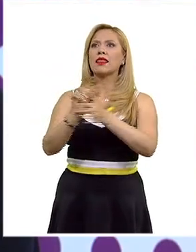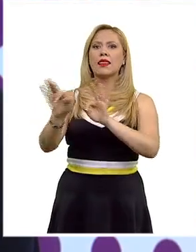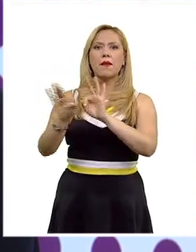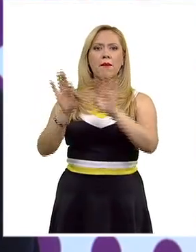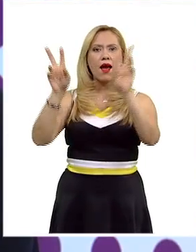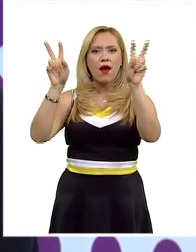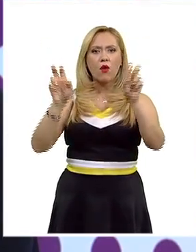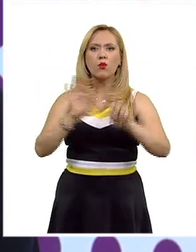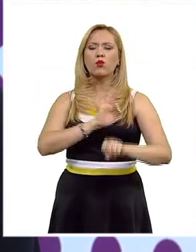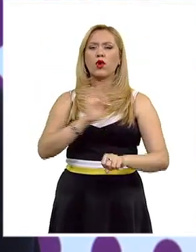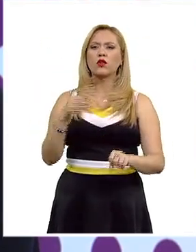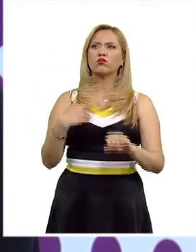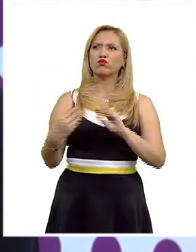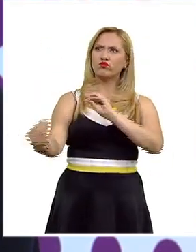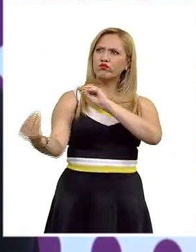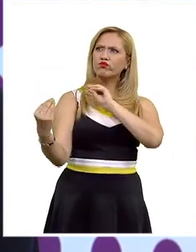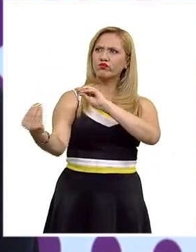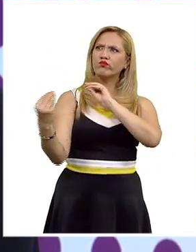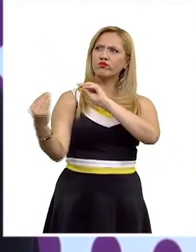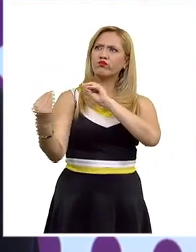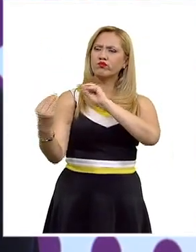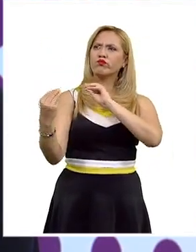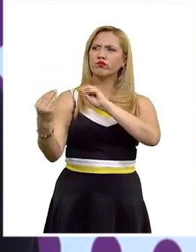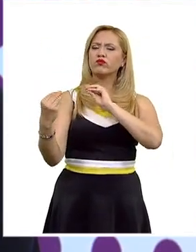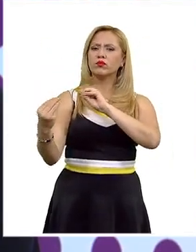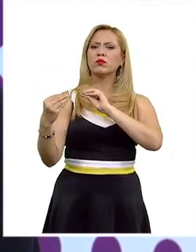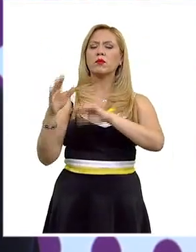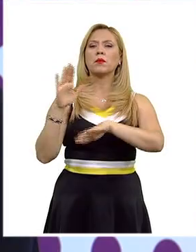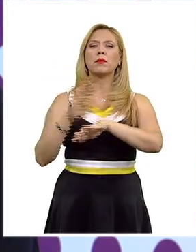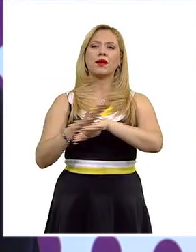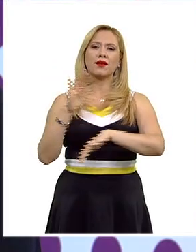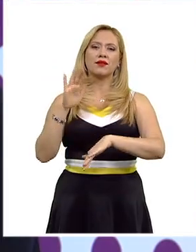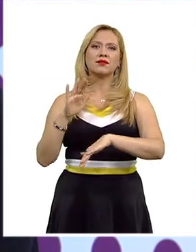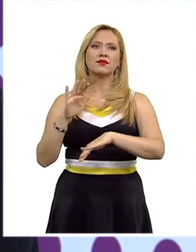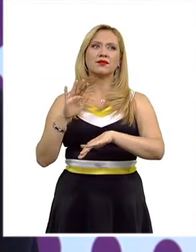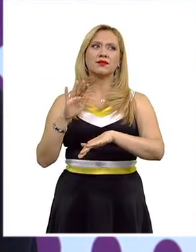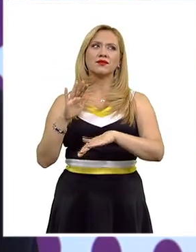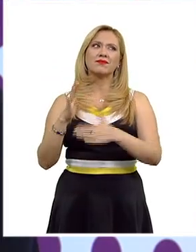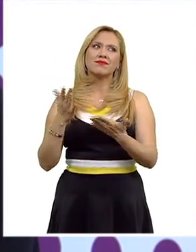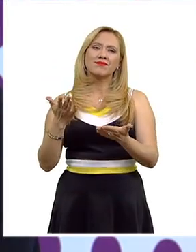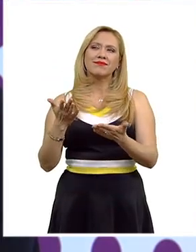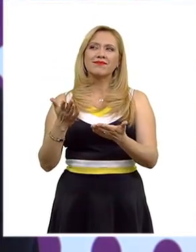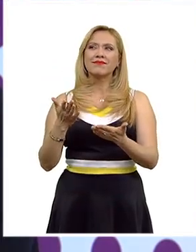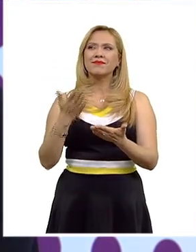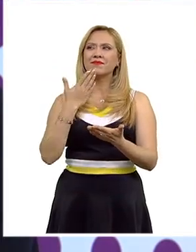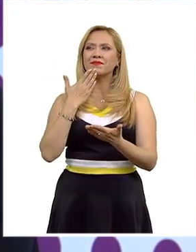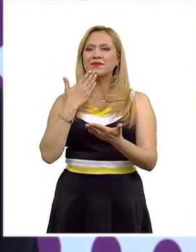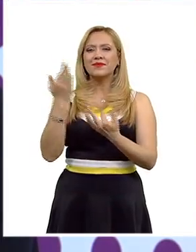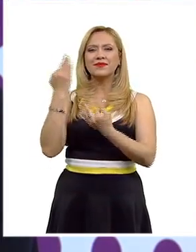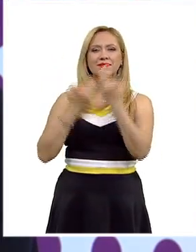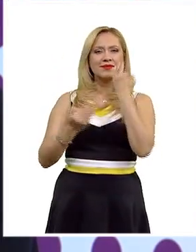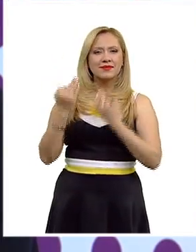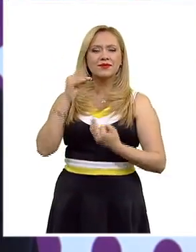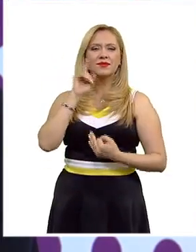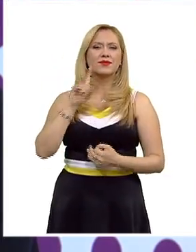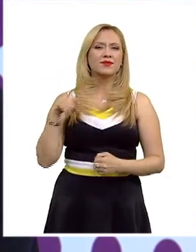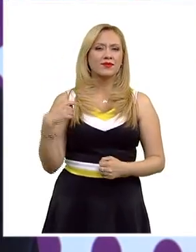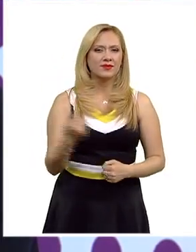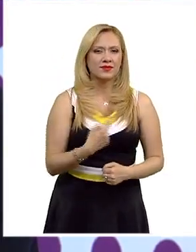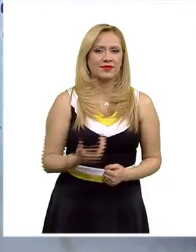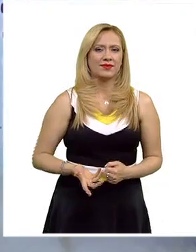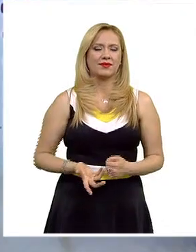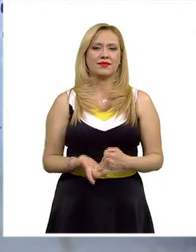pudiéramos pelear en otras canchas que además sean más amigables para las mujeres, que